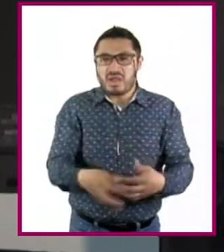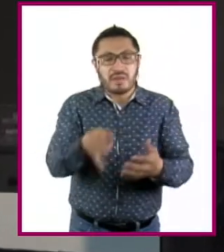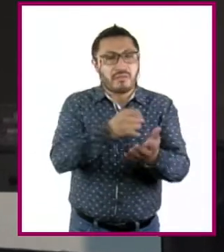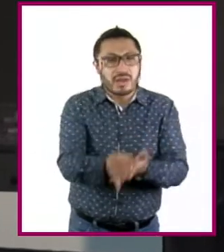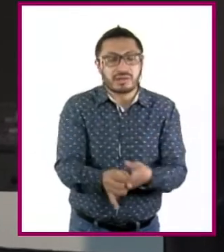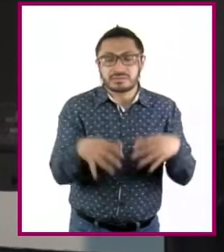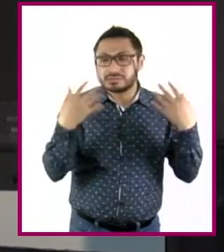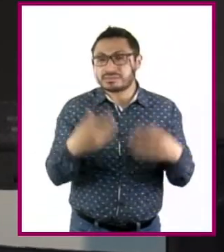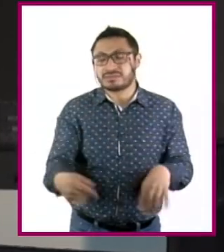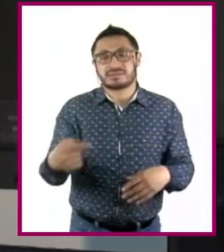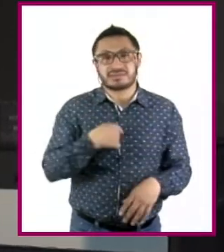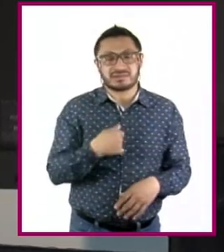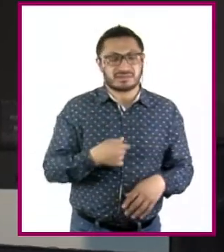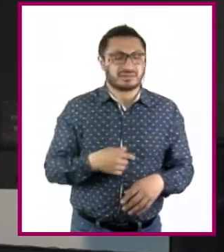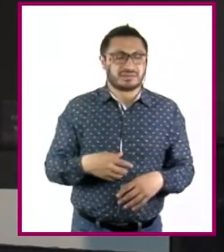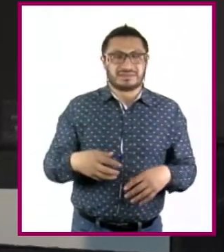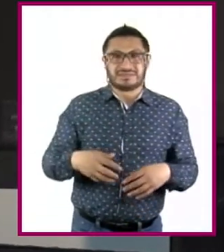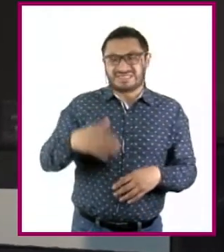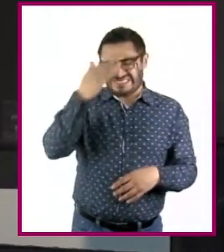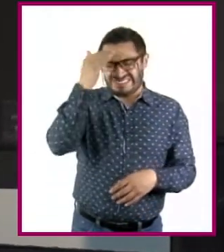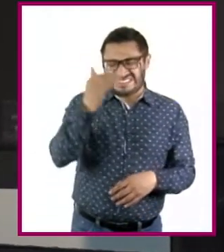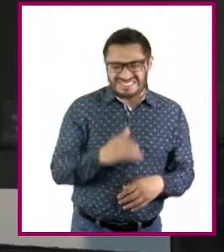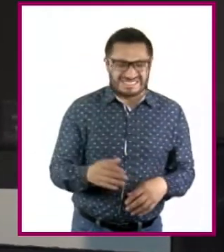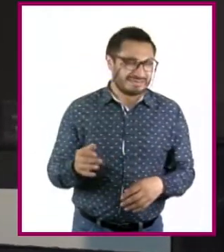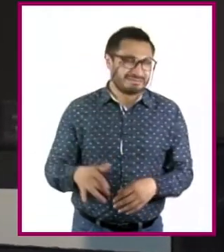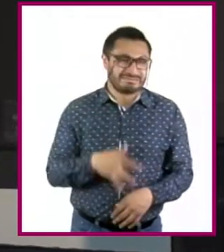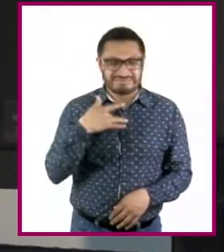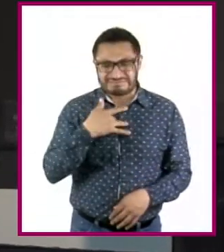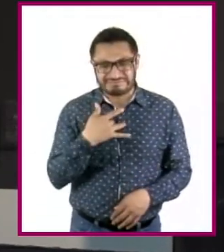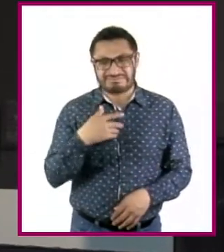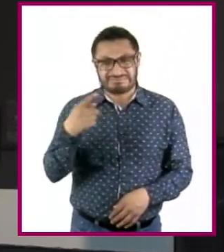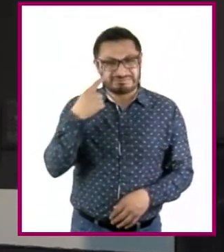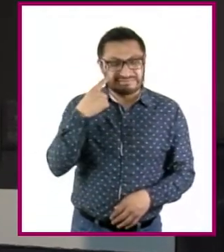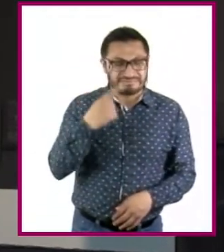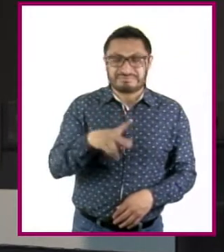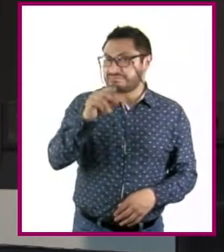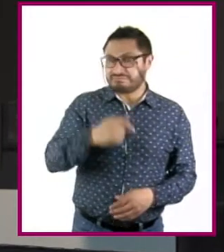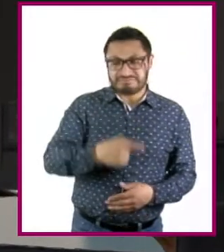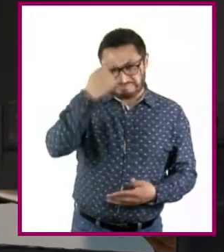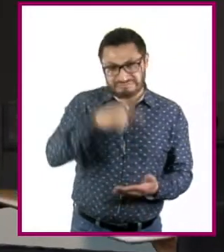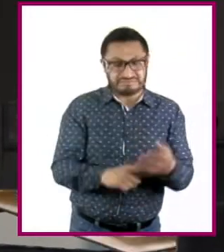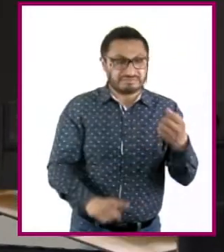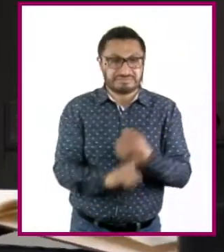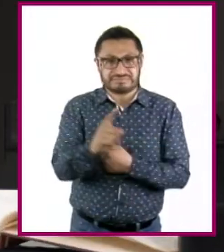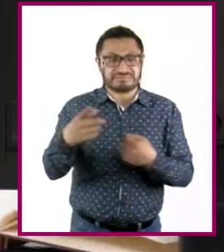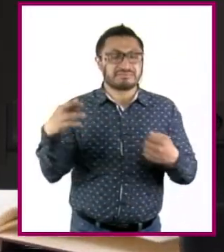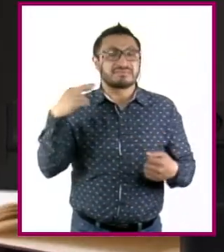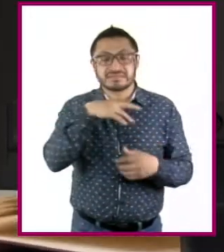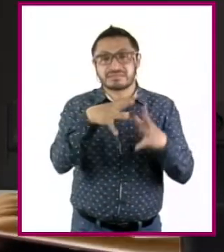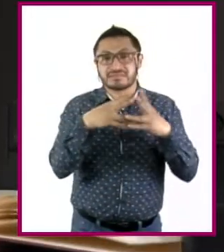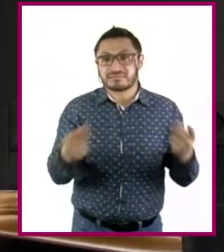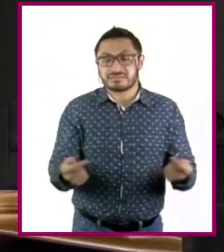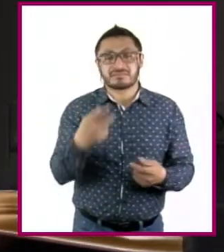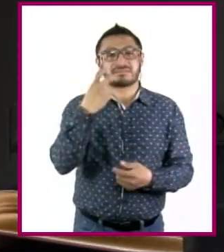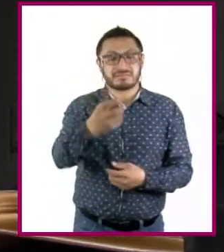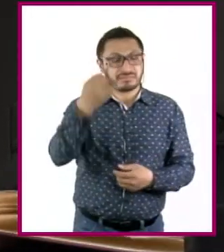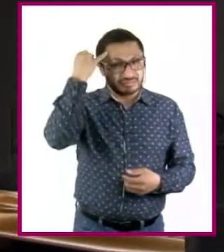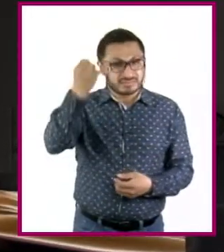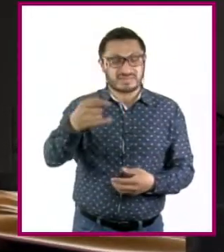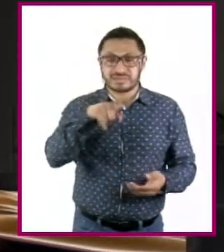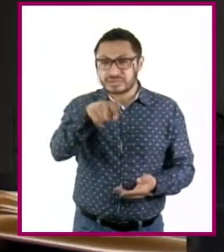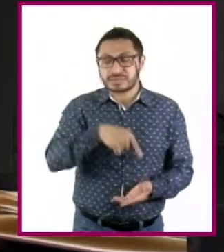decisión, me aterra. Es que, mira, no creo que el problema se resuelva tan fácil. Ante ese panorama que